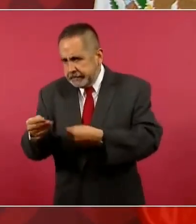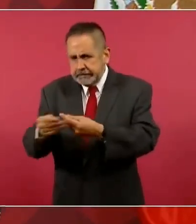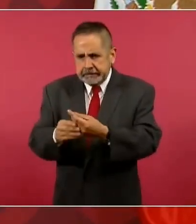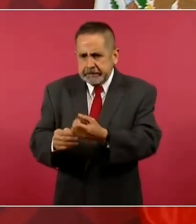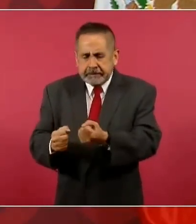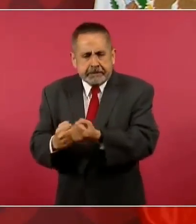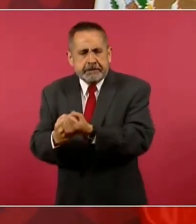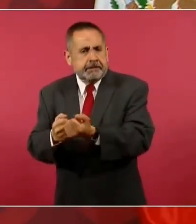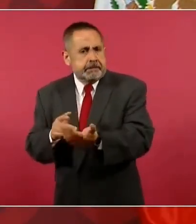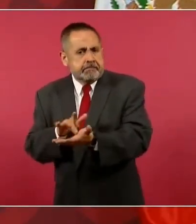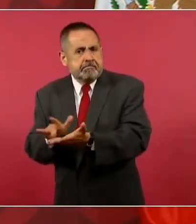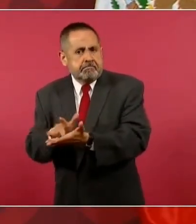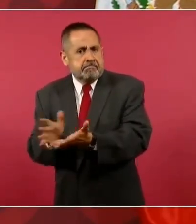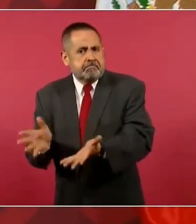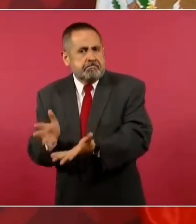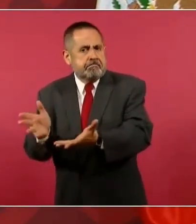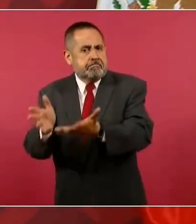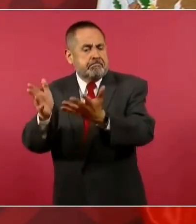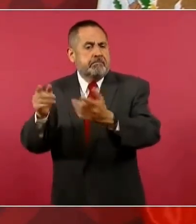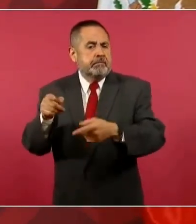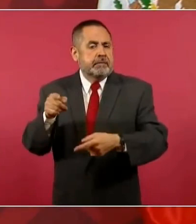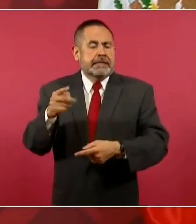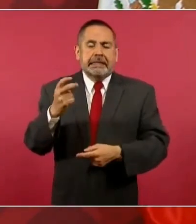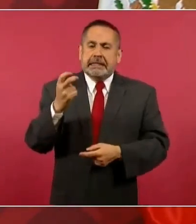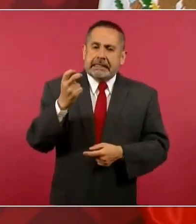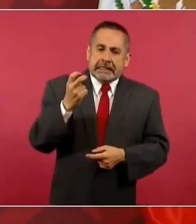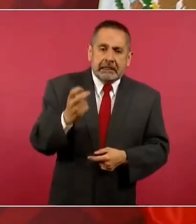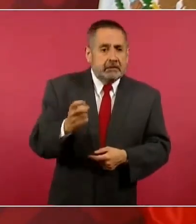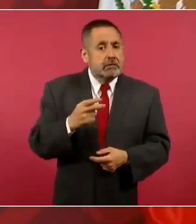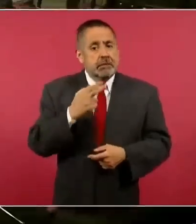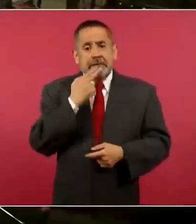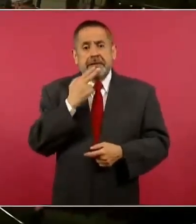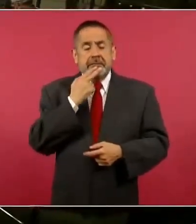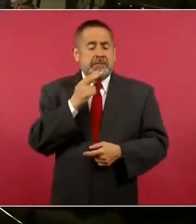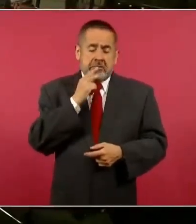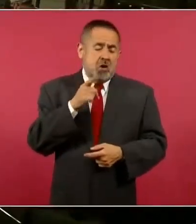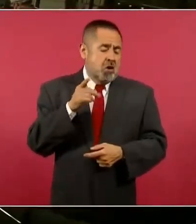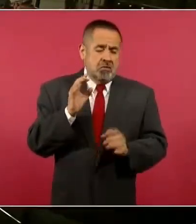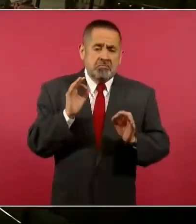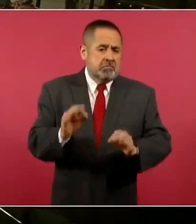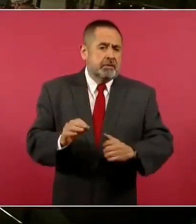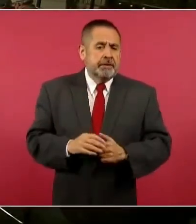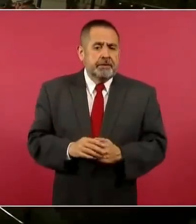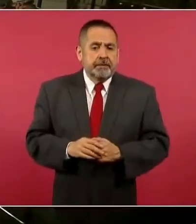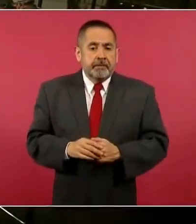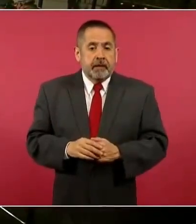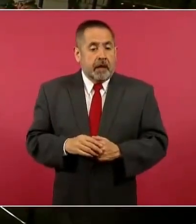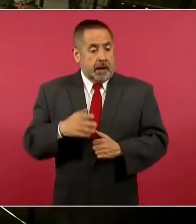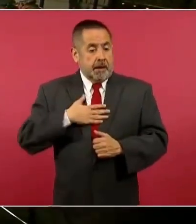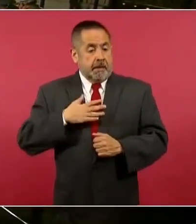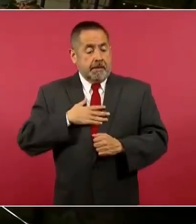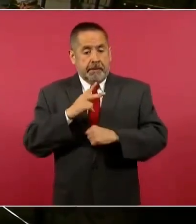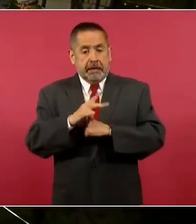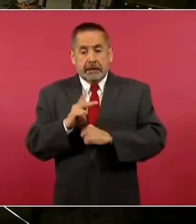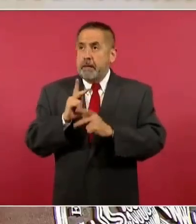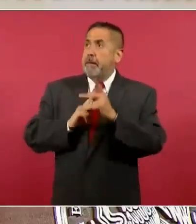hacia arriba. Y esa fórmula nos funcionó porque no se endeudó al país